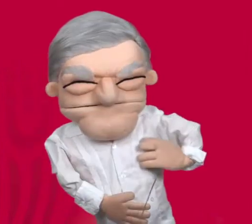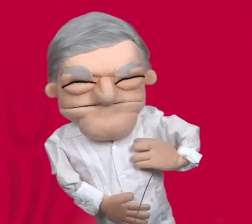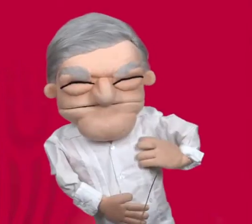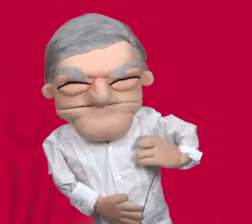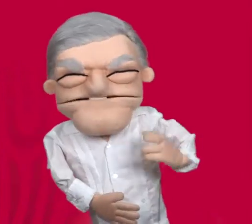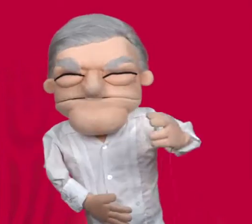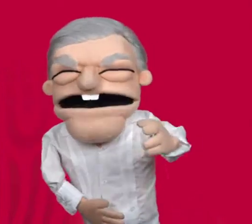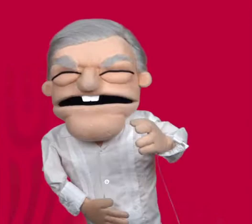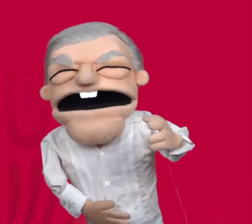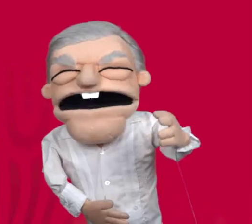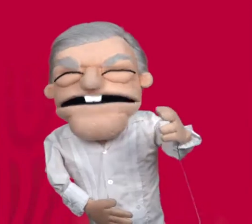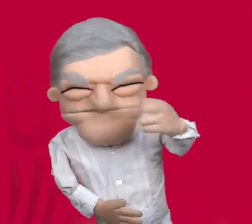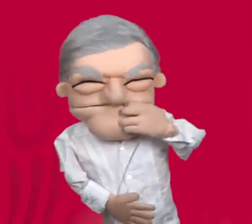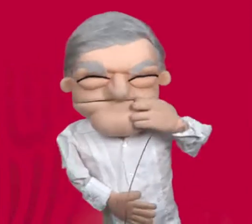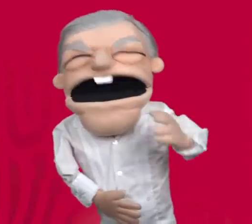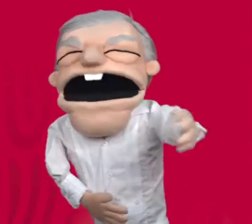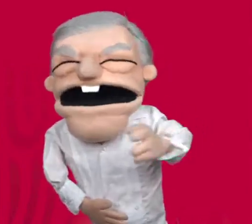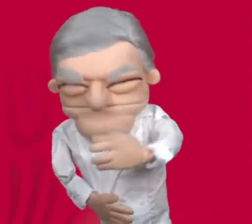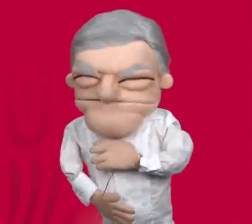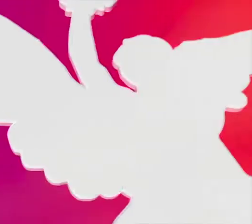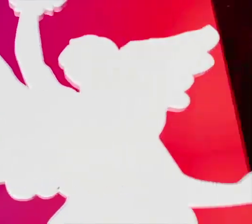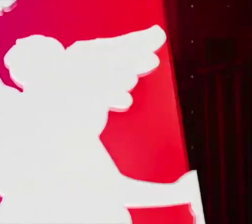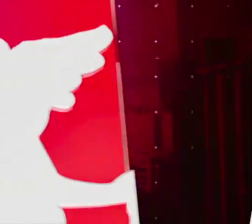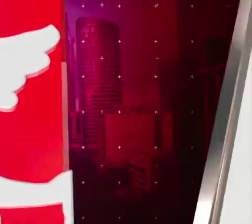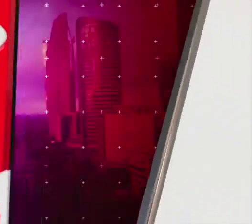obra nos vemos